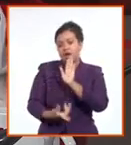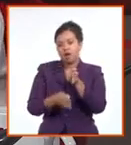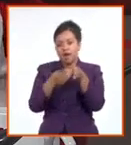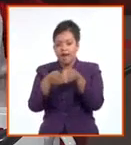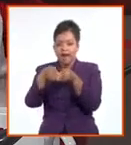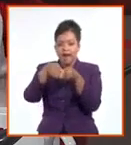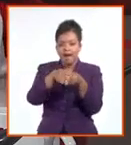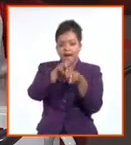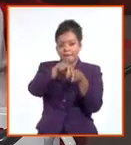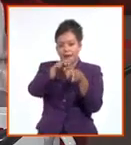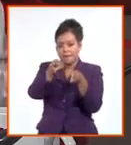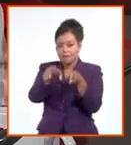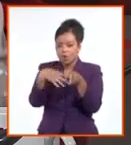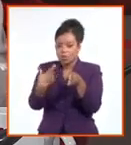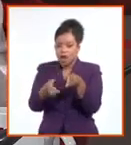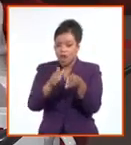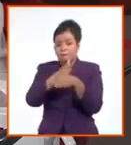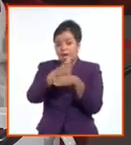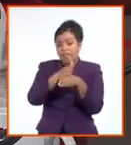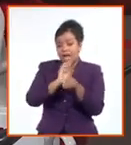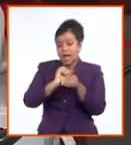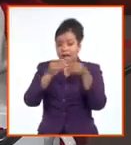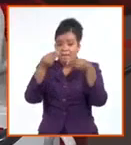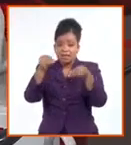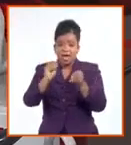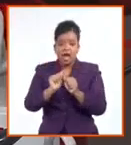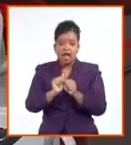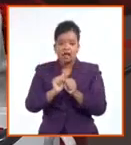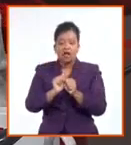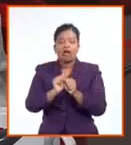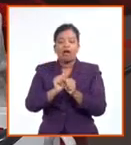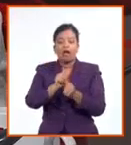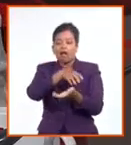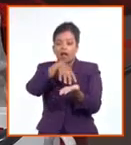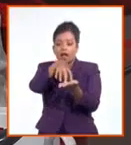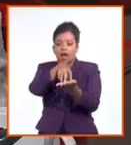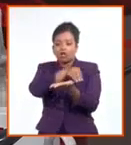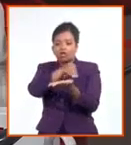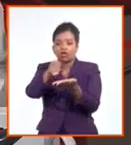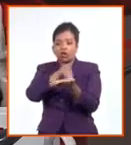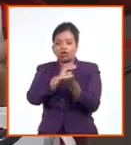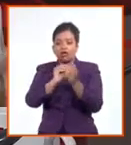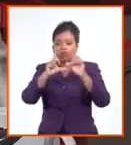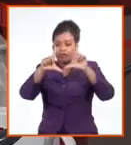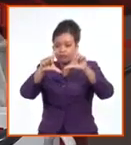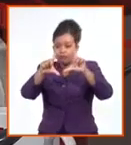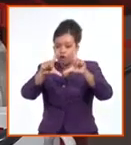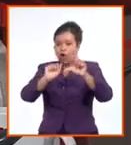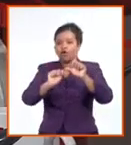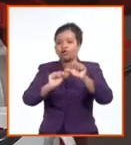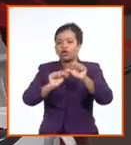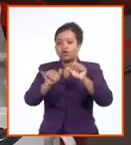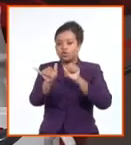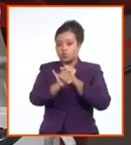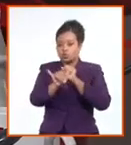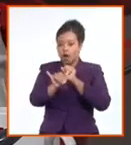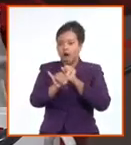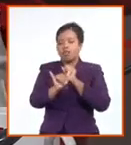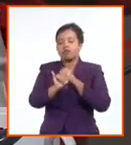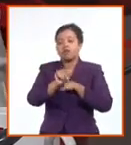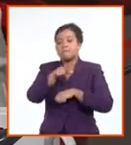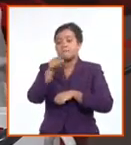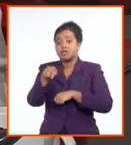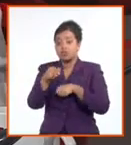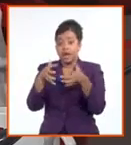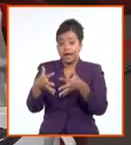posición donde se encuentran. Se le envían las fotos a este servicio para que de esta manera pueda facilitarle la intercepción, que es una